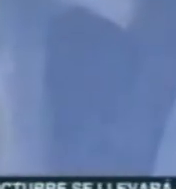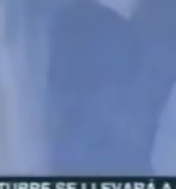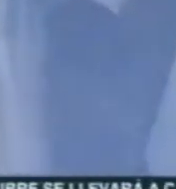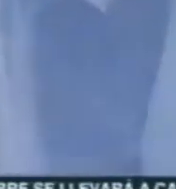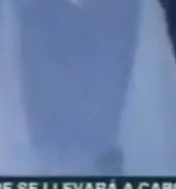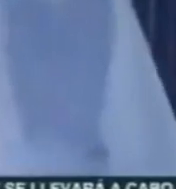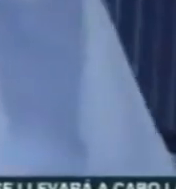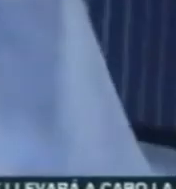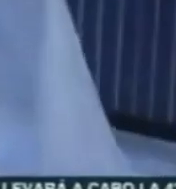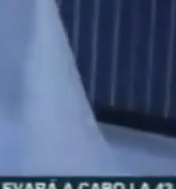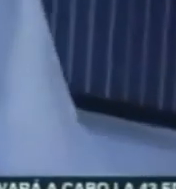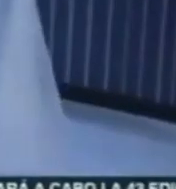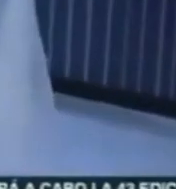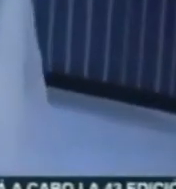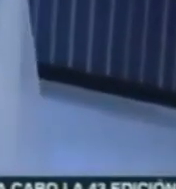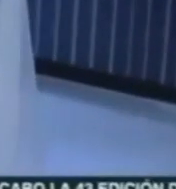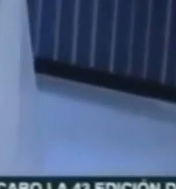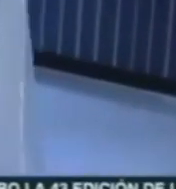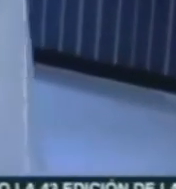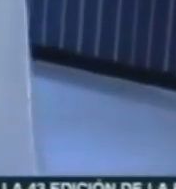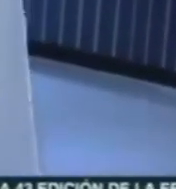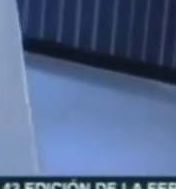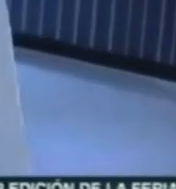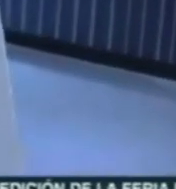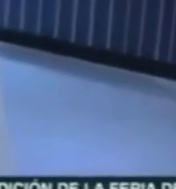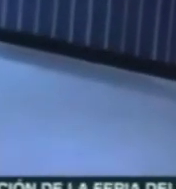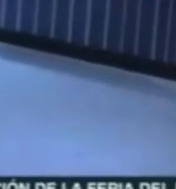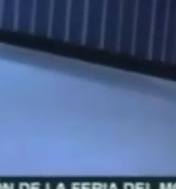¡Ay, mis hijos!